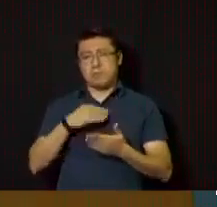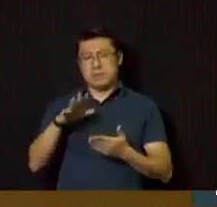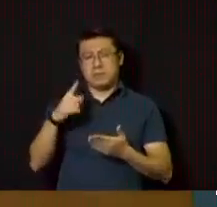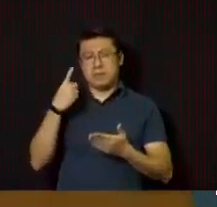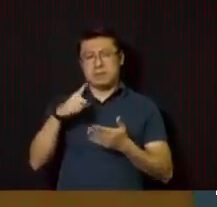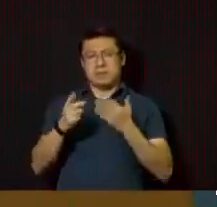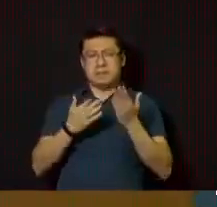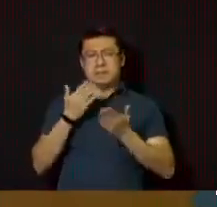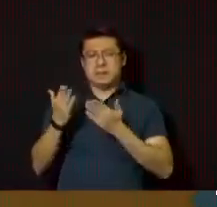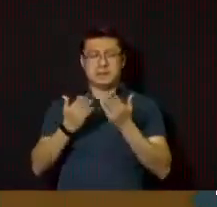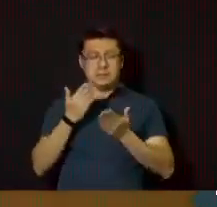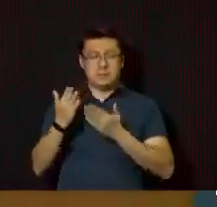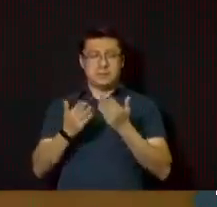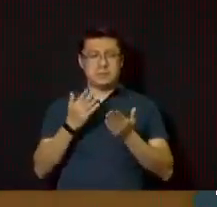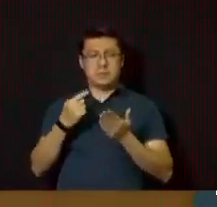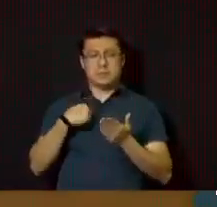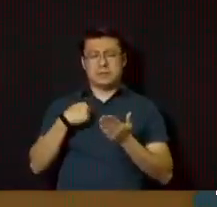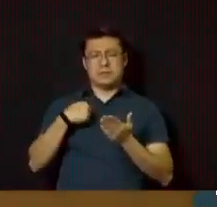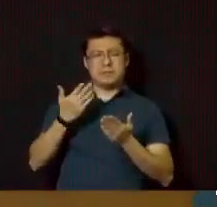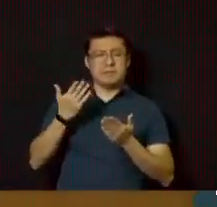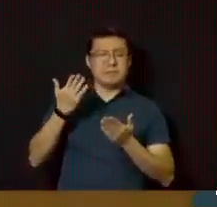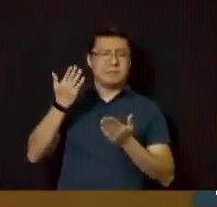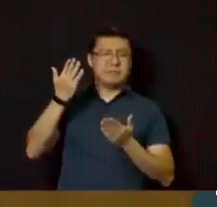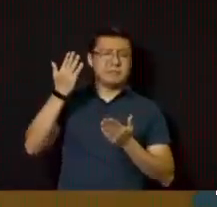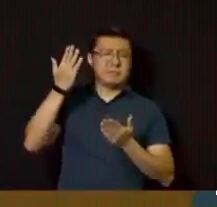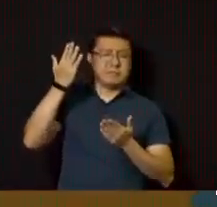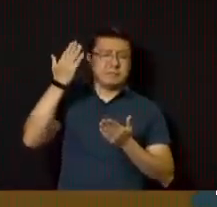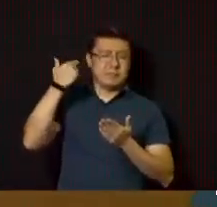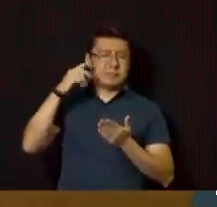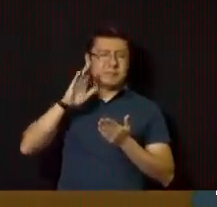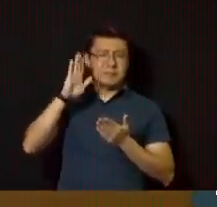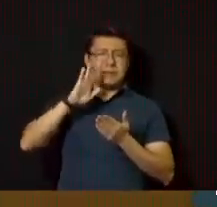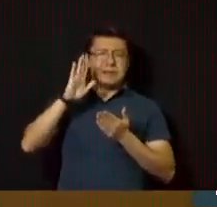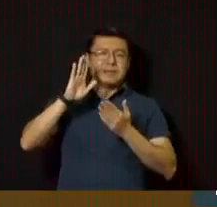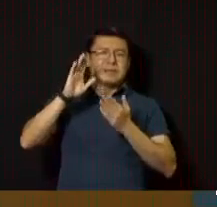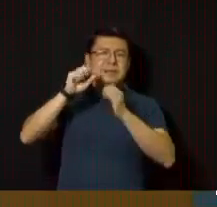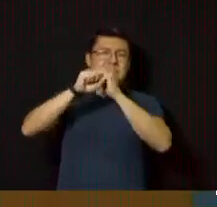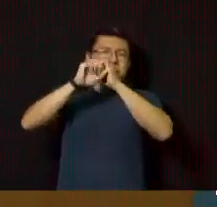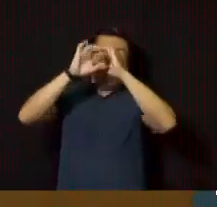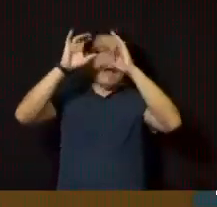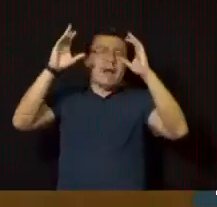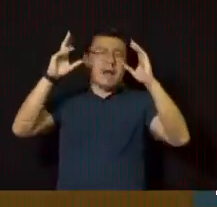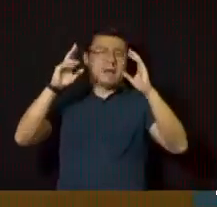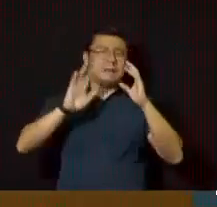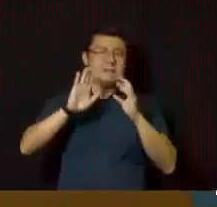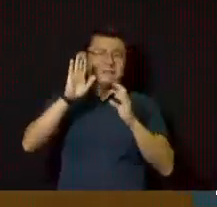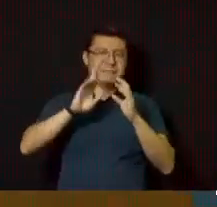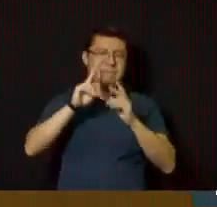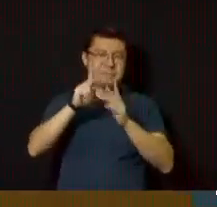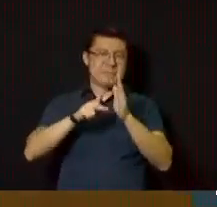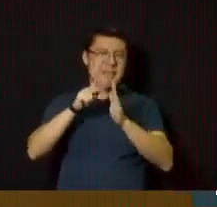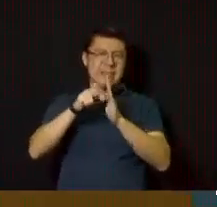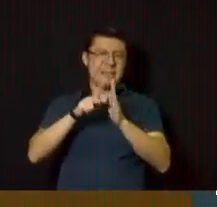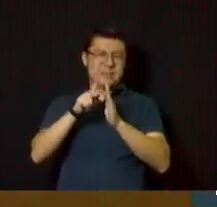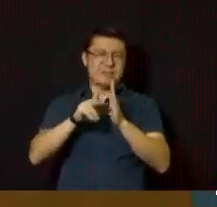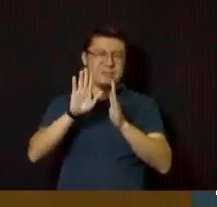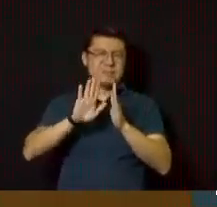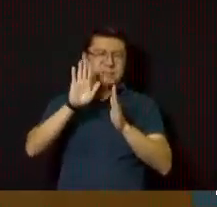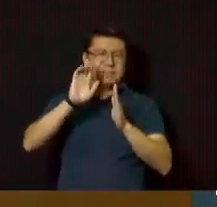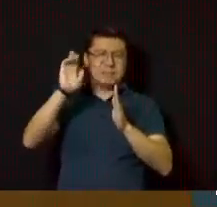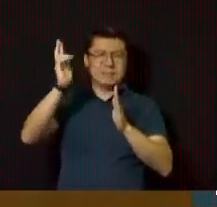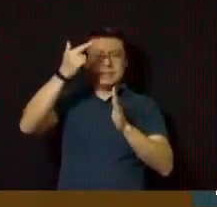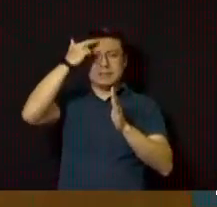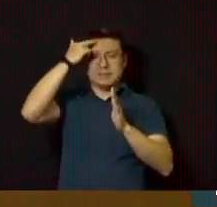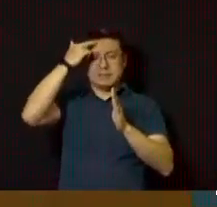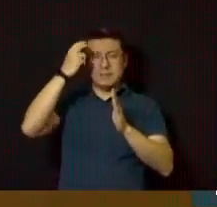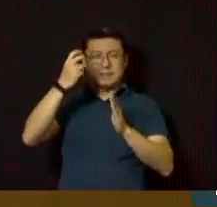me venía así película desde mi niñez hasta lo que estaba sucediendo. Pues hoy mis hijos,